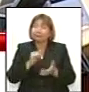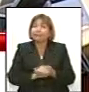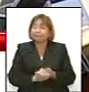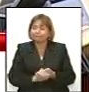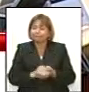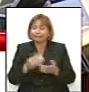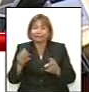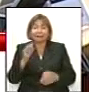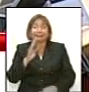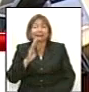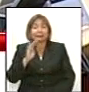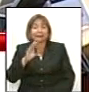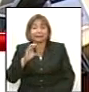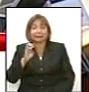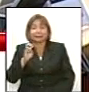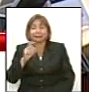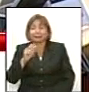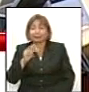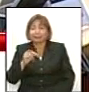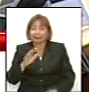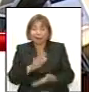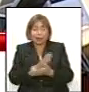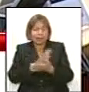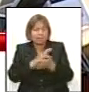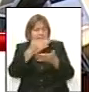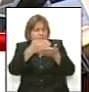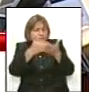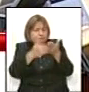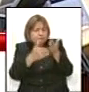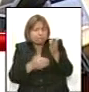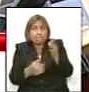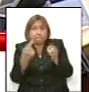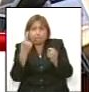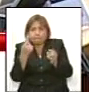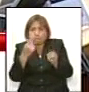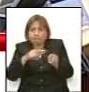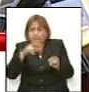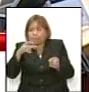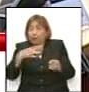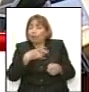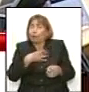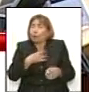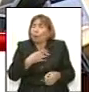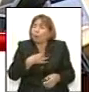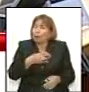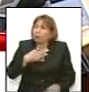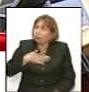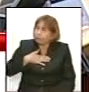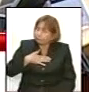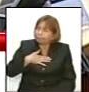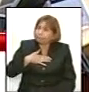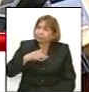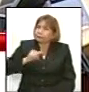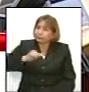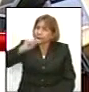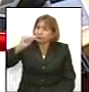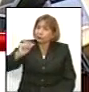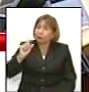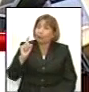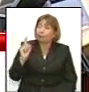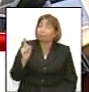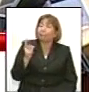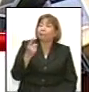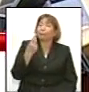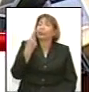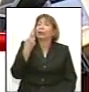de Bicentenario también. Tenemos una ficha por cada región. Pero además me gustaría mencionarle que Ancash ha sido una de las primeras regiones